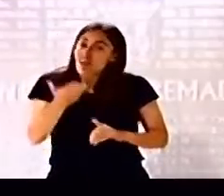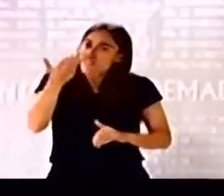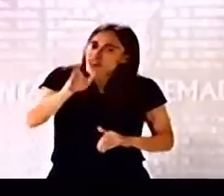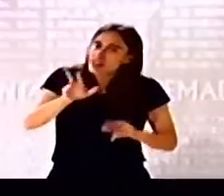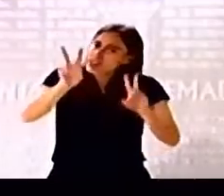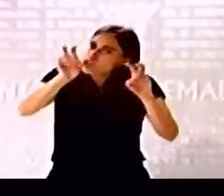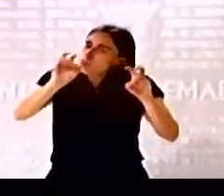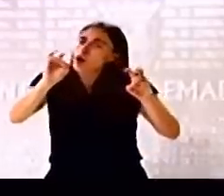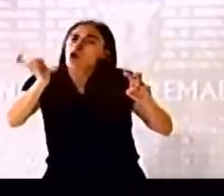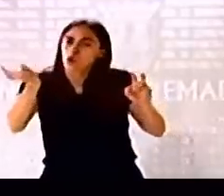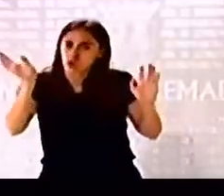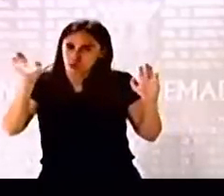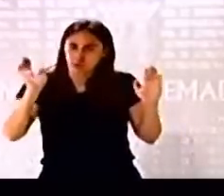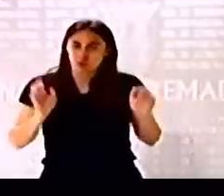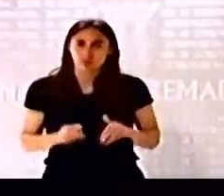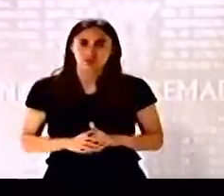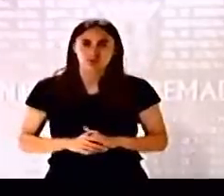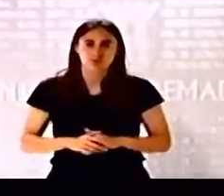cuestión distinta.